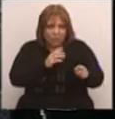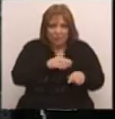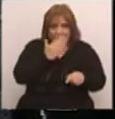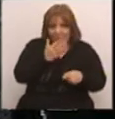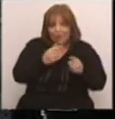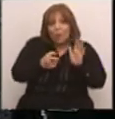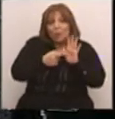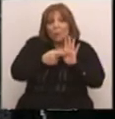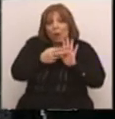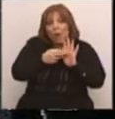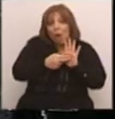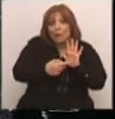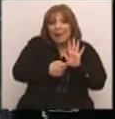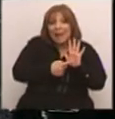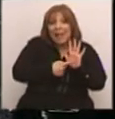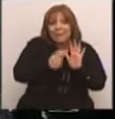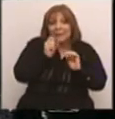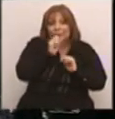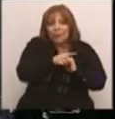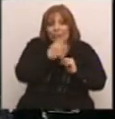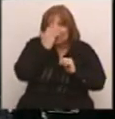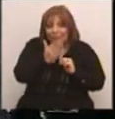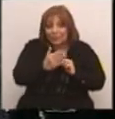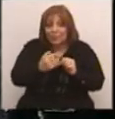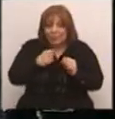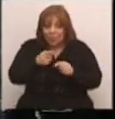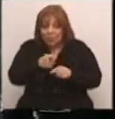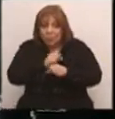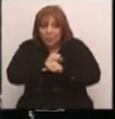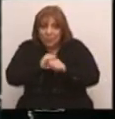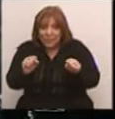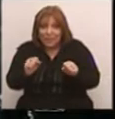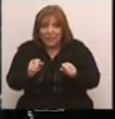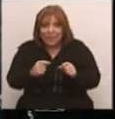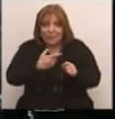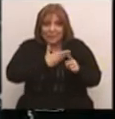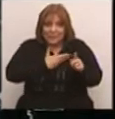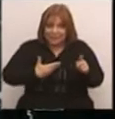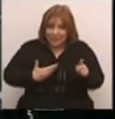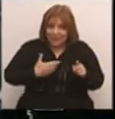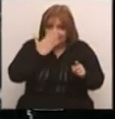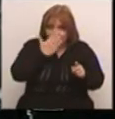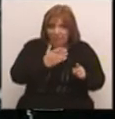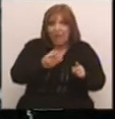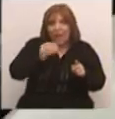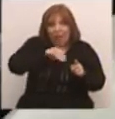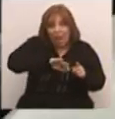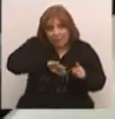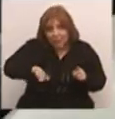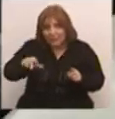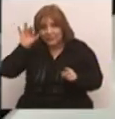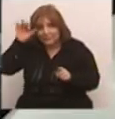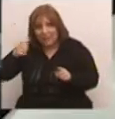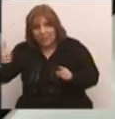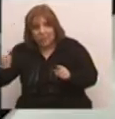están para cumplirse, pero interpretarse de otra manera, de modo tal que vos pudieses ocupar la presidencia del Frente Amplio y además tu cargo en el Senado, tu